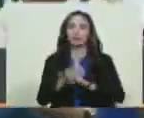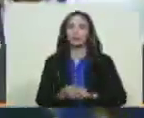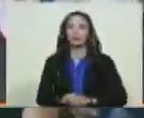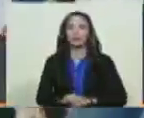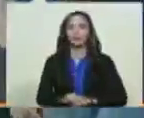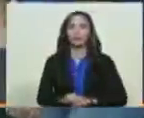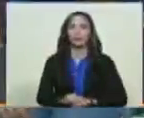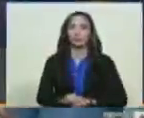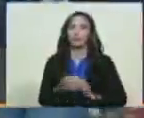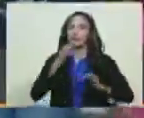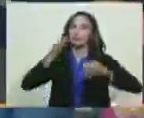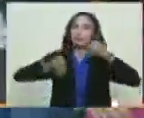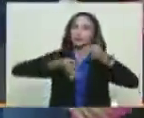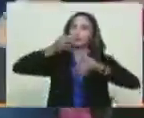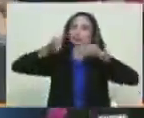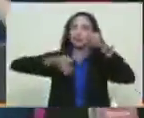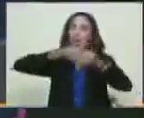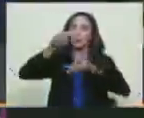destacar